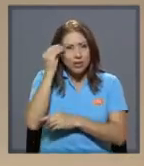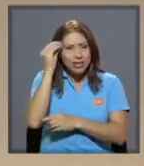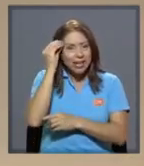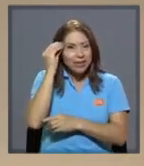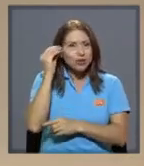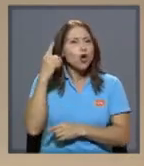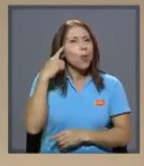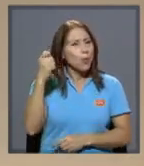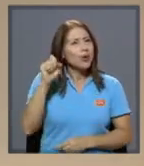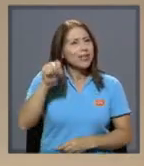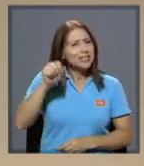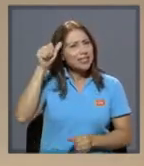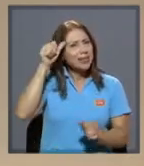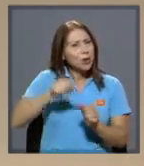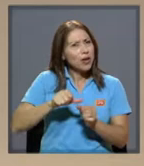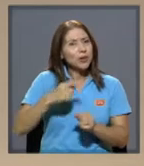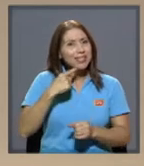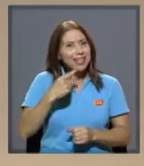vez es porque se usaban los registros